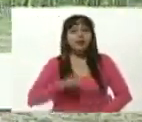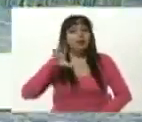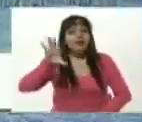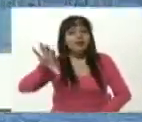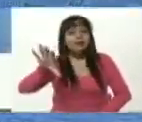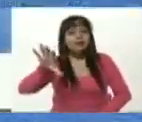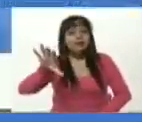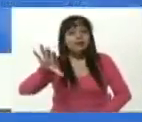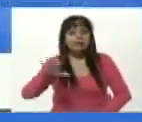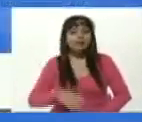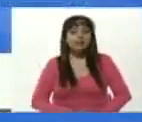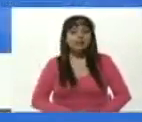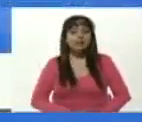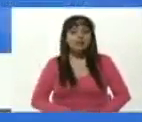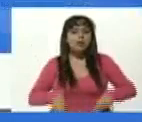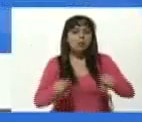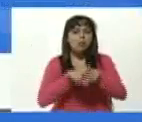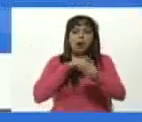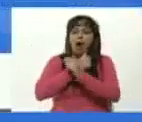patria, amor.